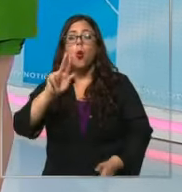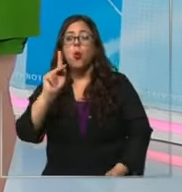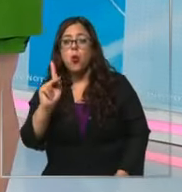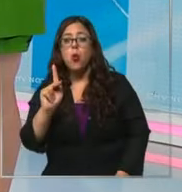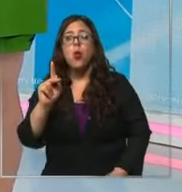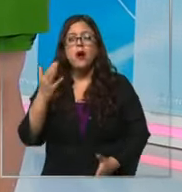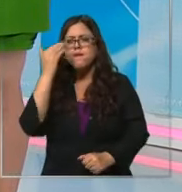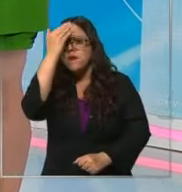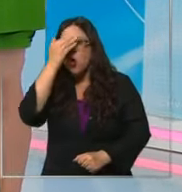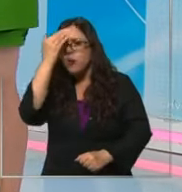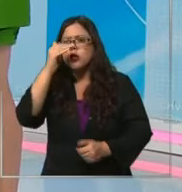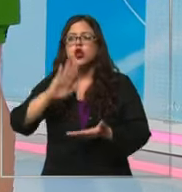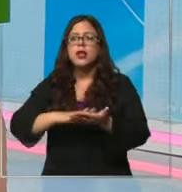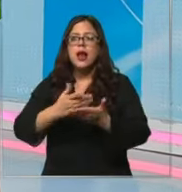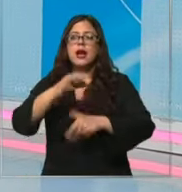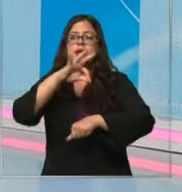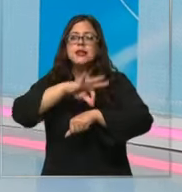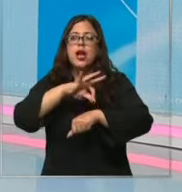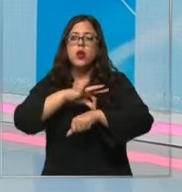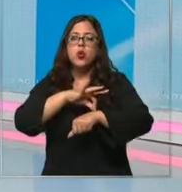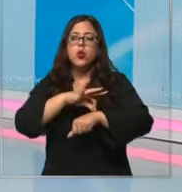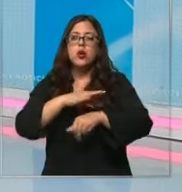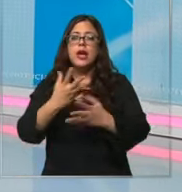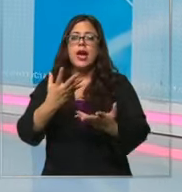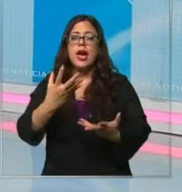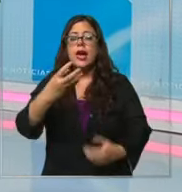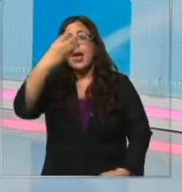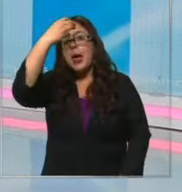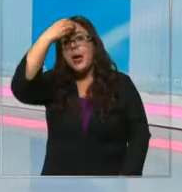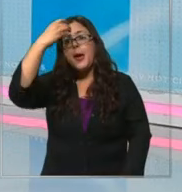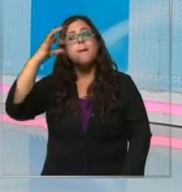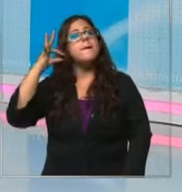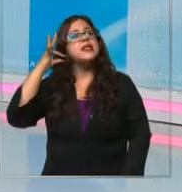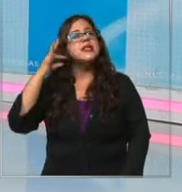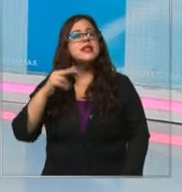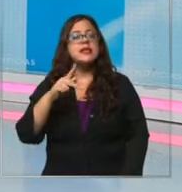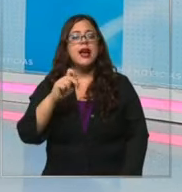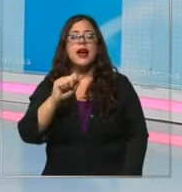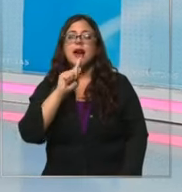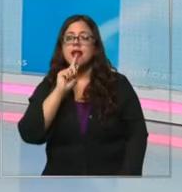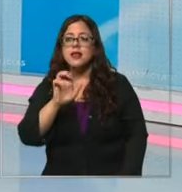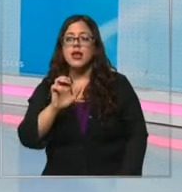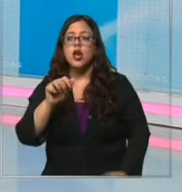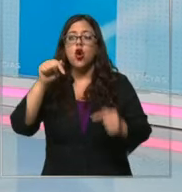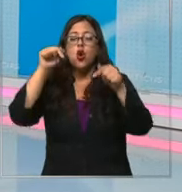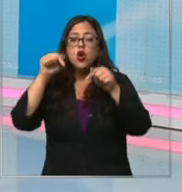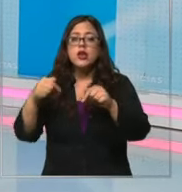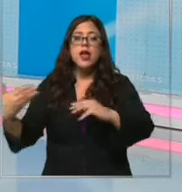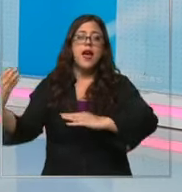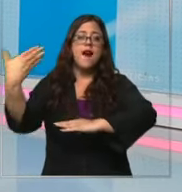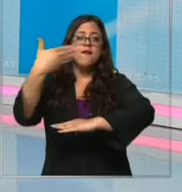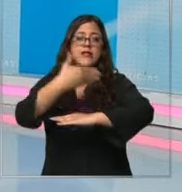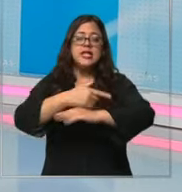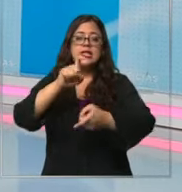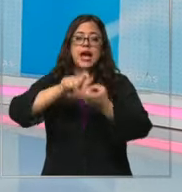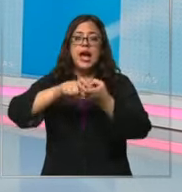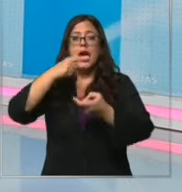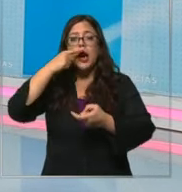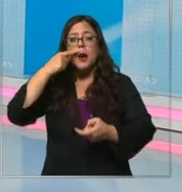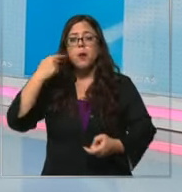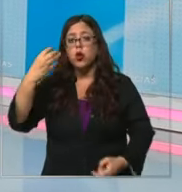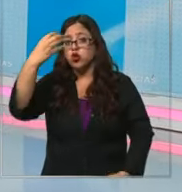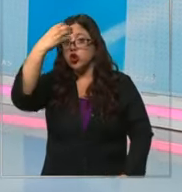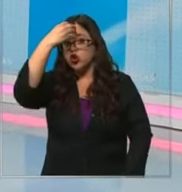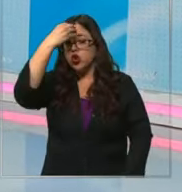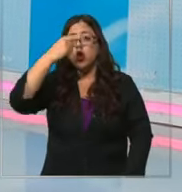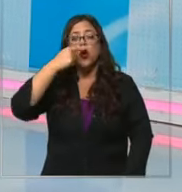mucha preocupación por el estado de salud de la princesa de Gales, de Kate Middleton, que hoy día recibió la visita de su esposo, el príncipe